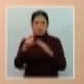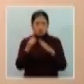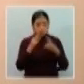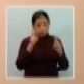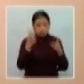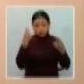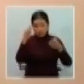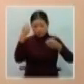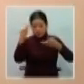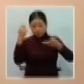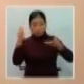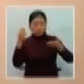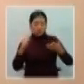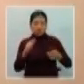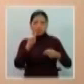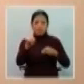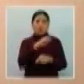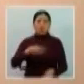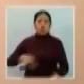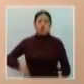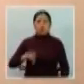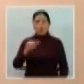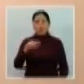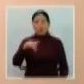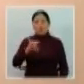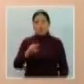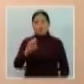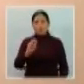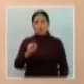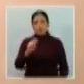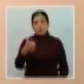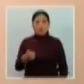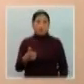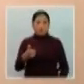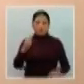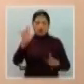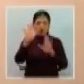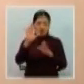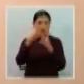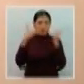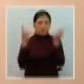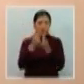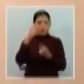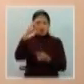es el municipio de Capinota, en el departamento de Cochabamba.